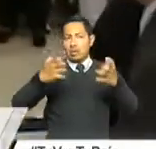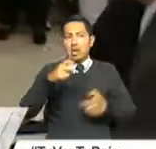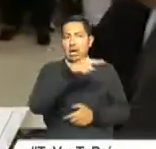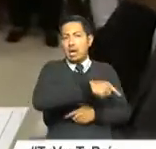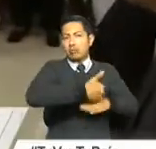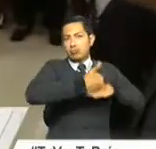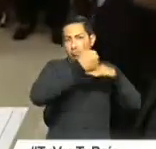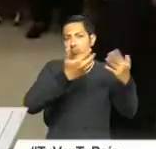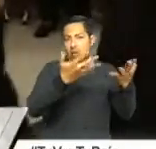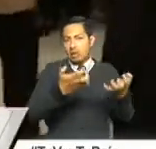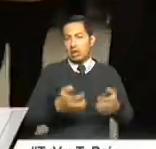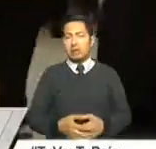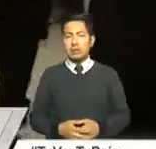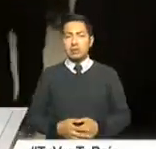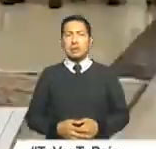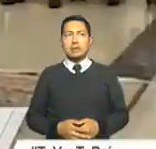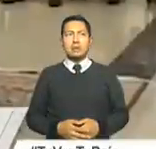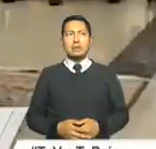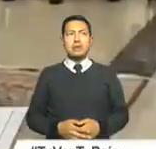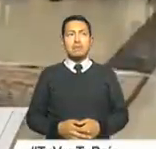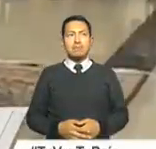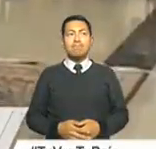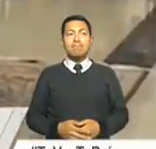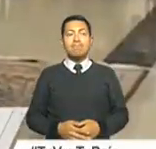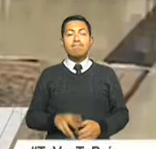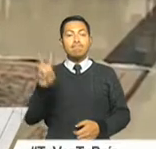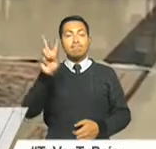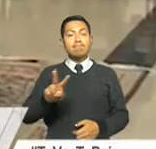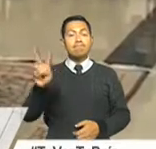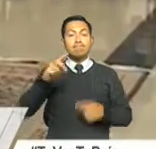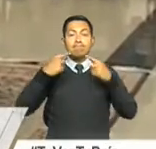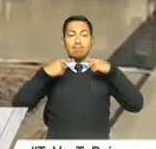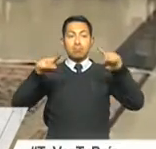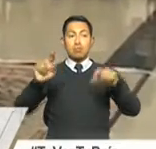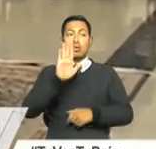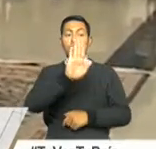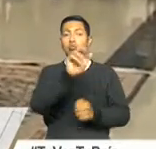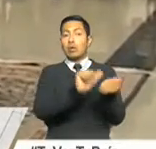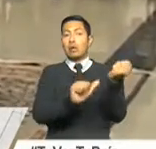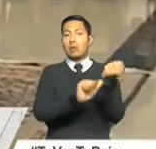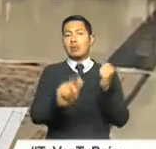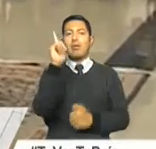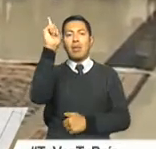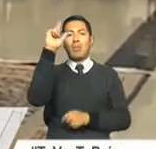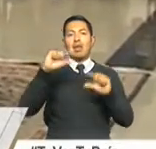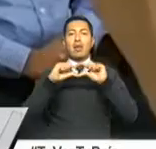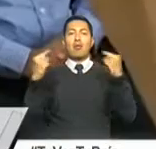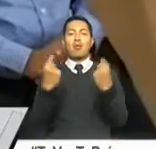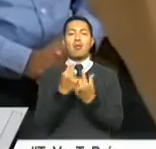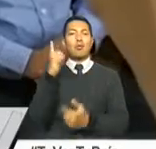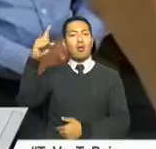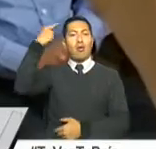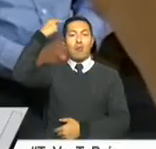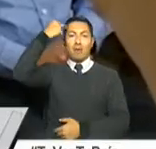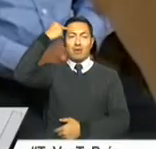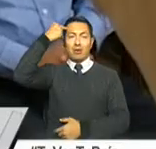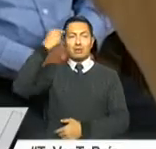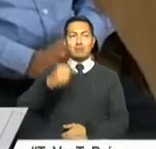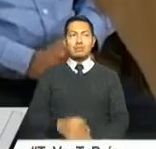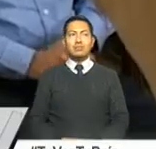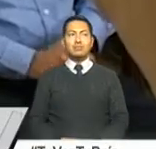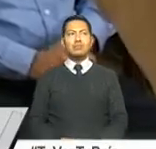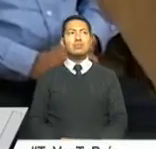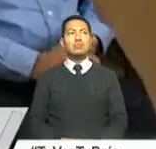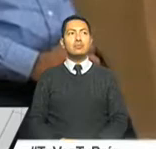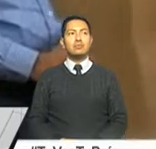a un escaño. Nawaz Sharif dimitió el viernes y nombró a su hermano líder del partido gobernante, la Liga Musulmana de Pakistán.